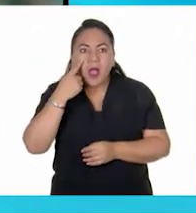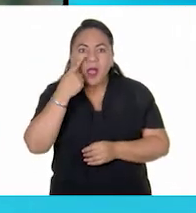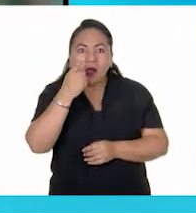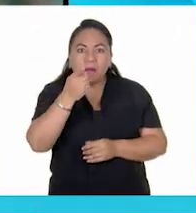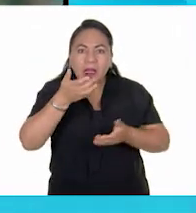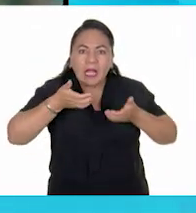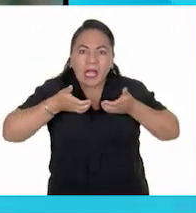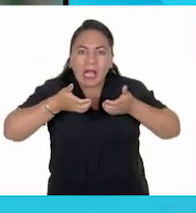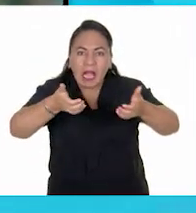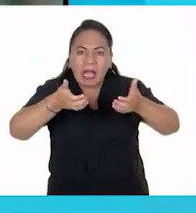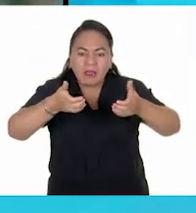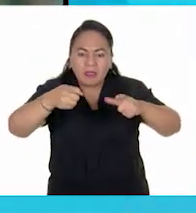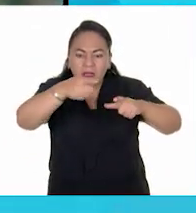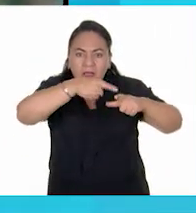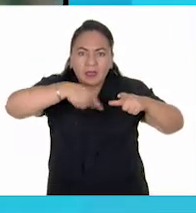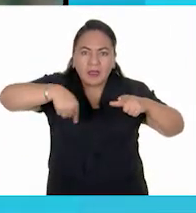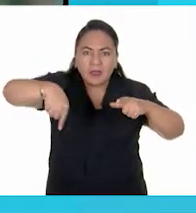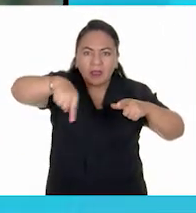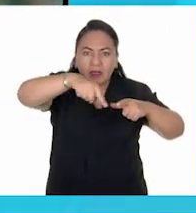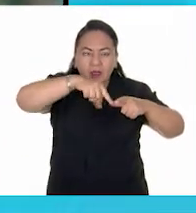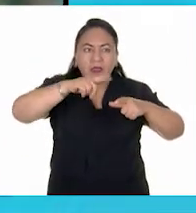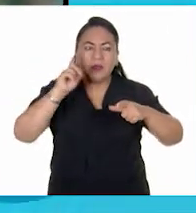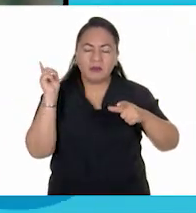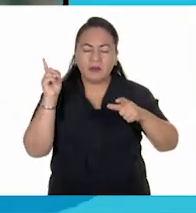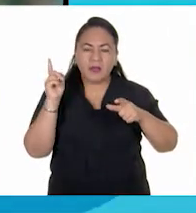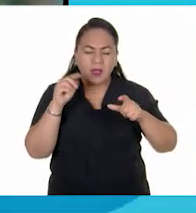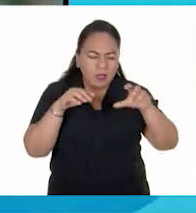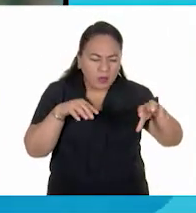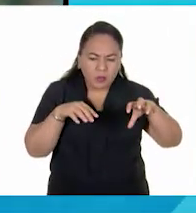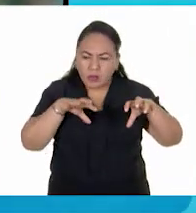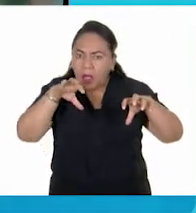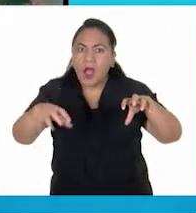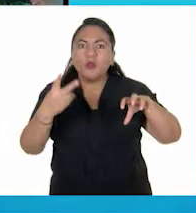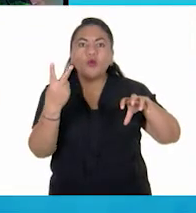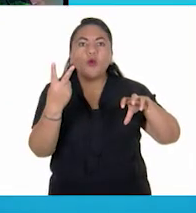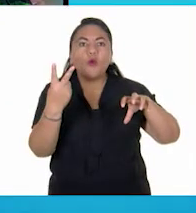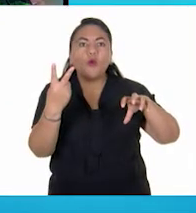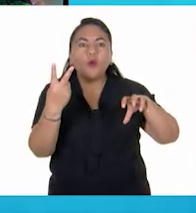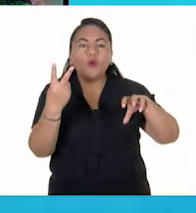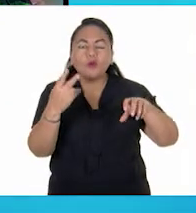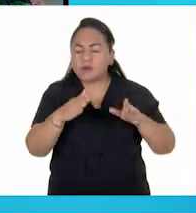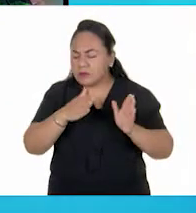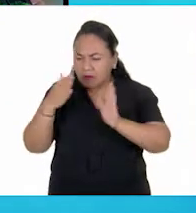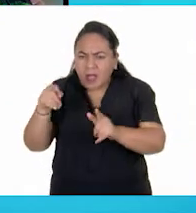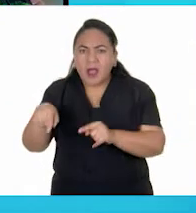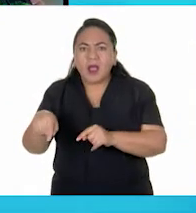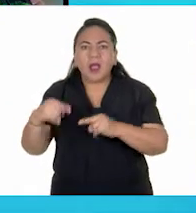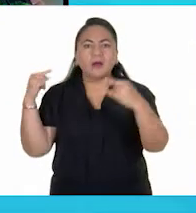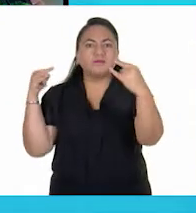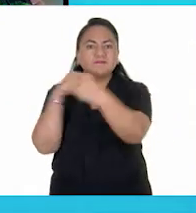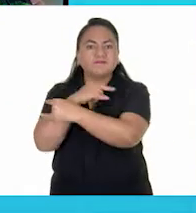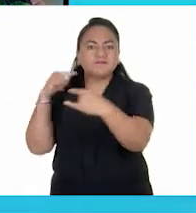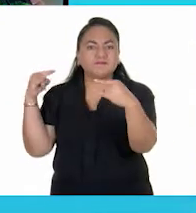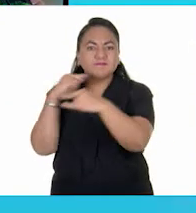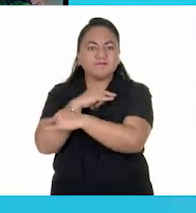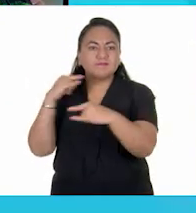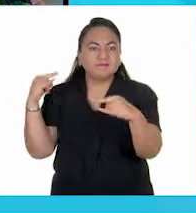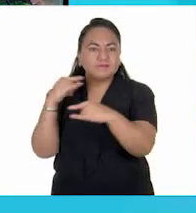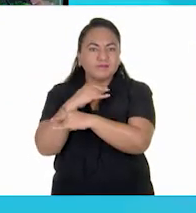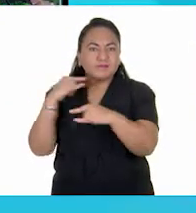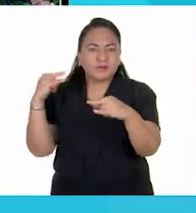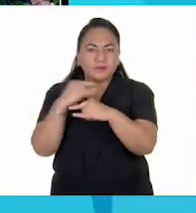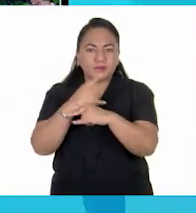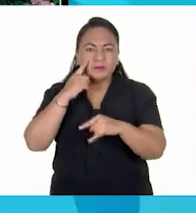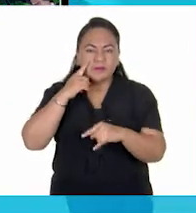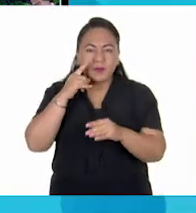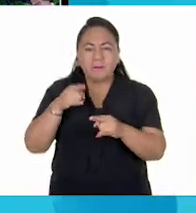es como un círculo. Muy bien. Bueno, veo dos, aquí hay otra. Y veo una calle, una avenida, parece una avenida larga.